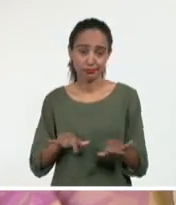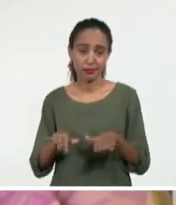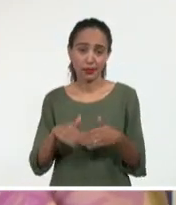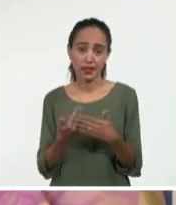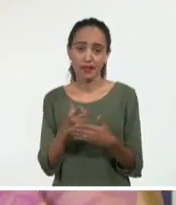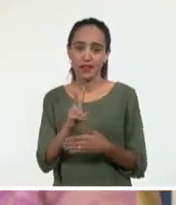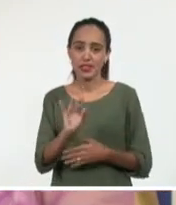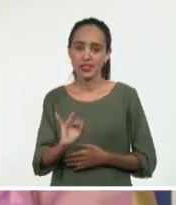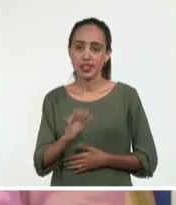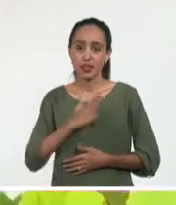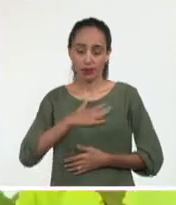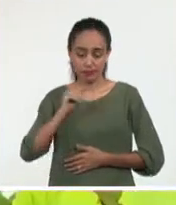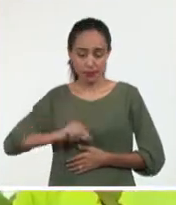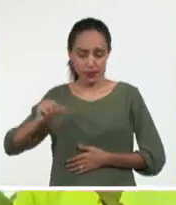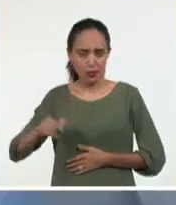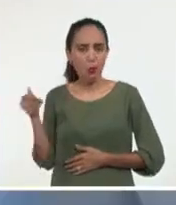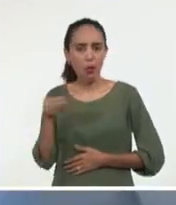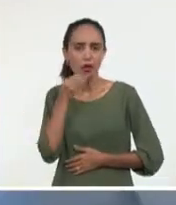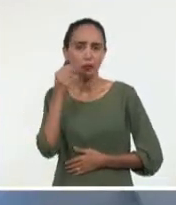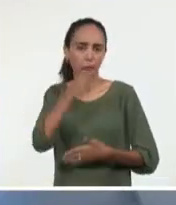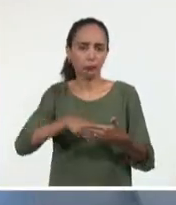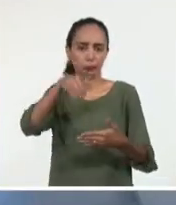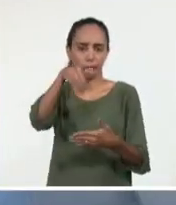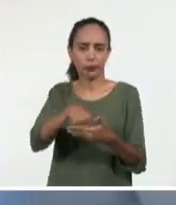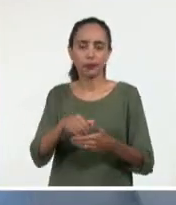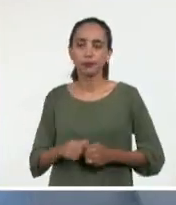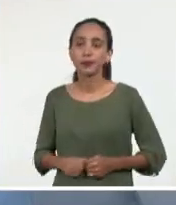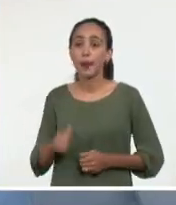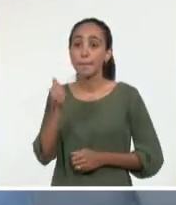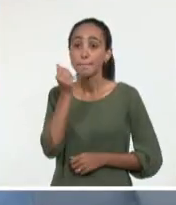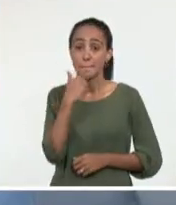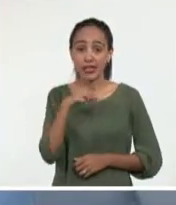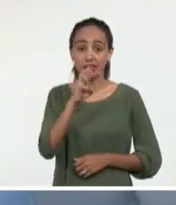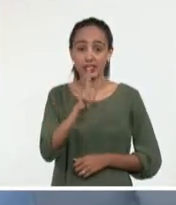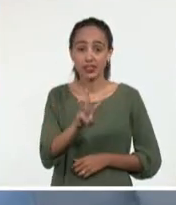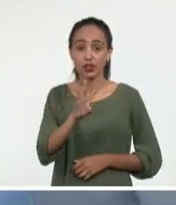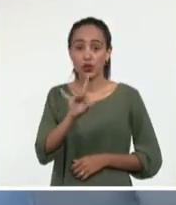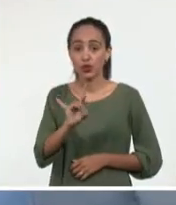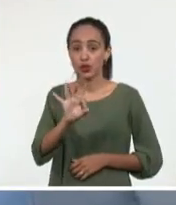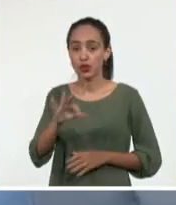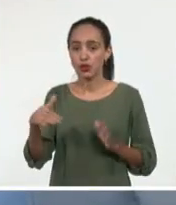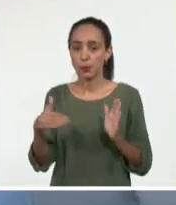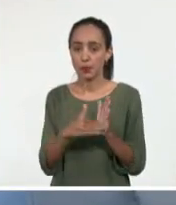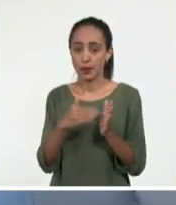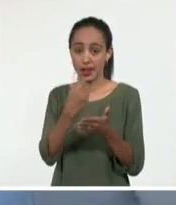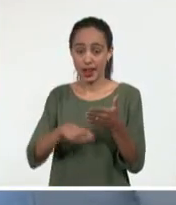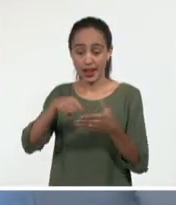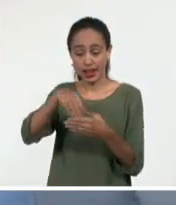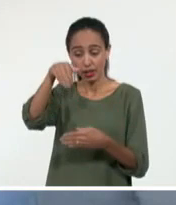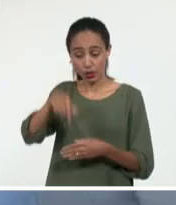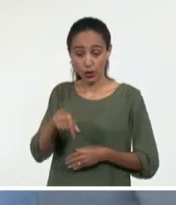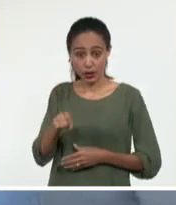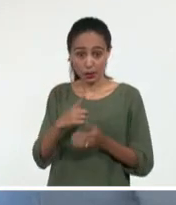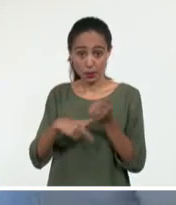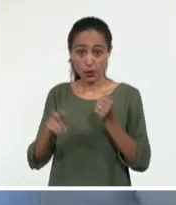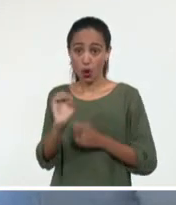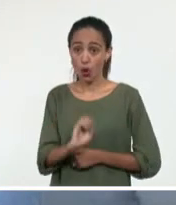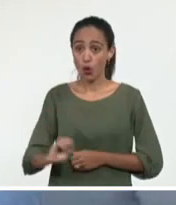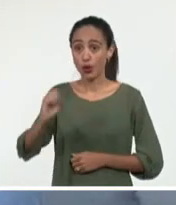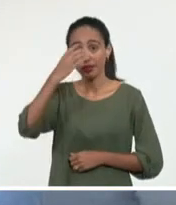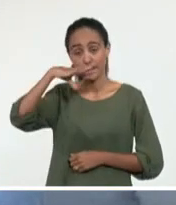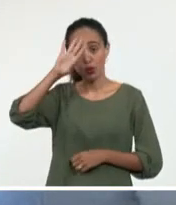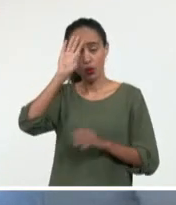nuestros electores puedan ejercer el voto. Más de 398.000 electores de esta provincia del oriente cubano